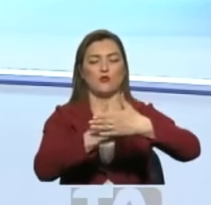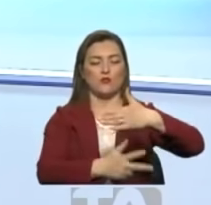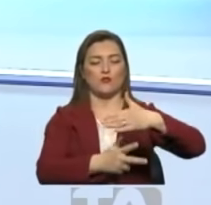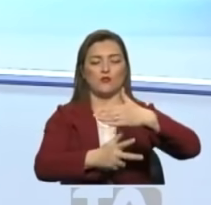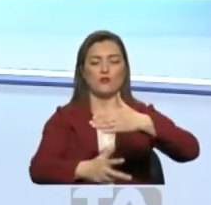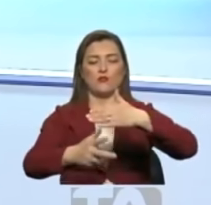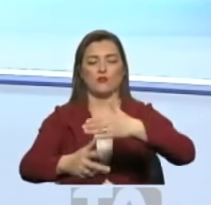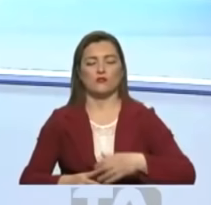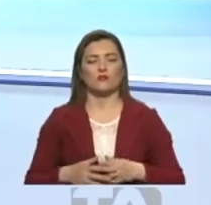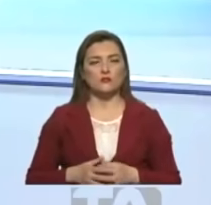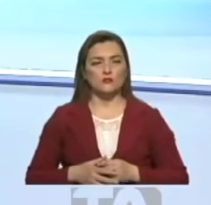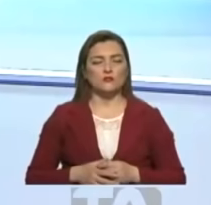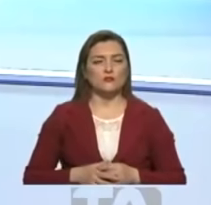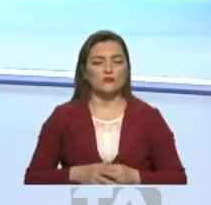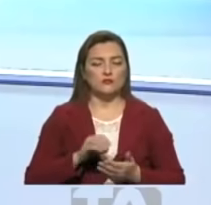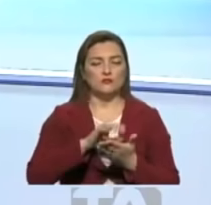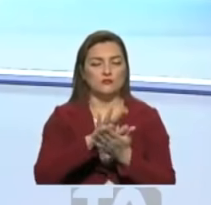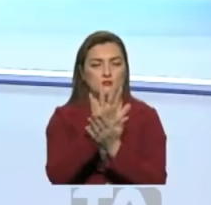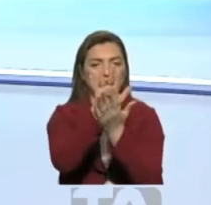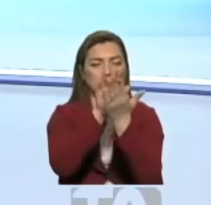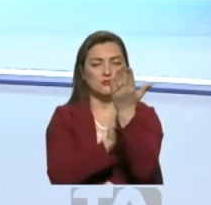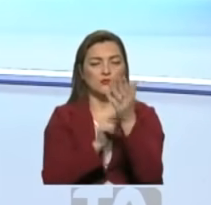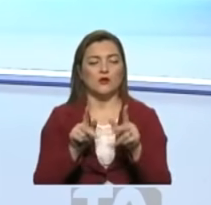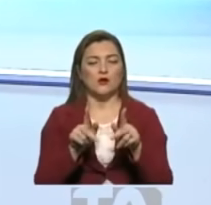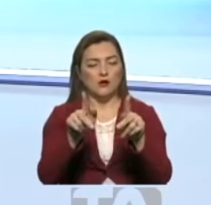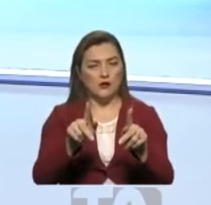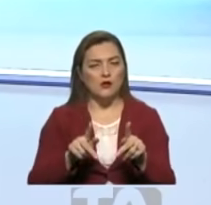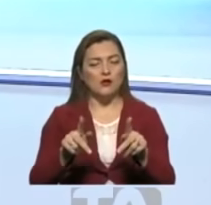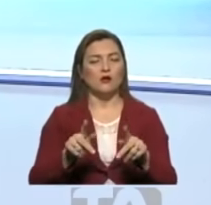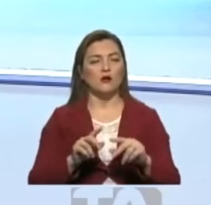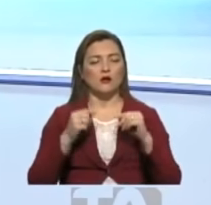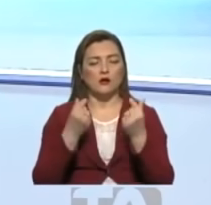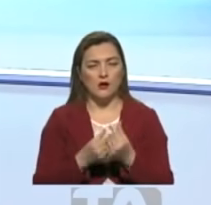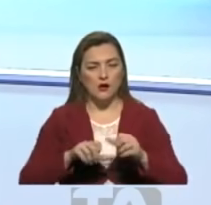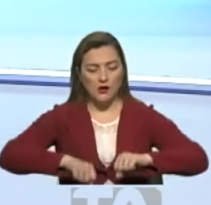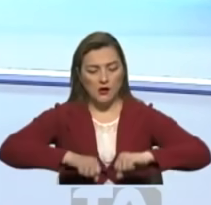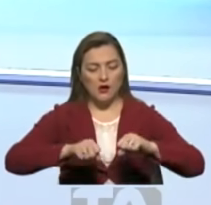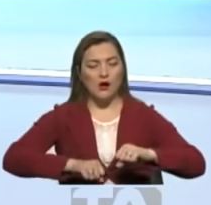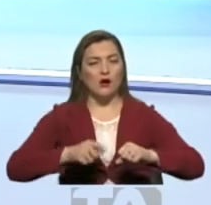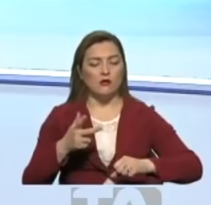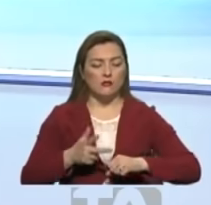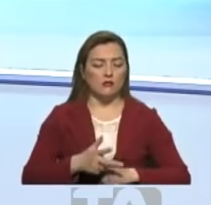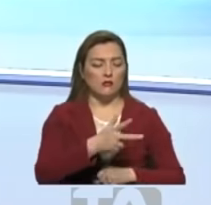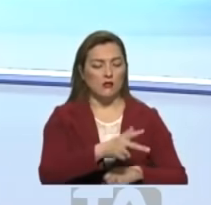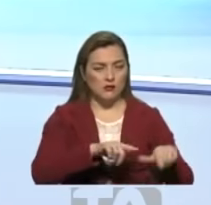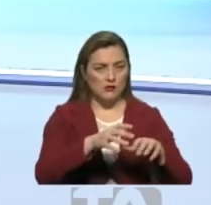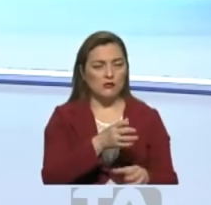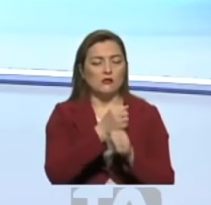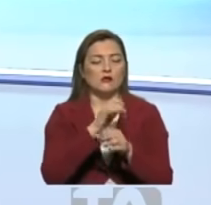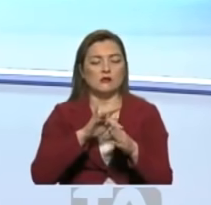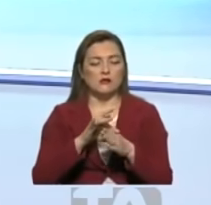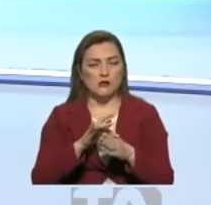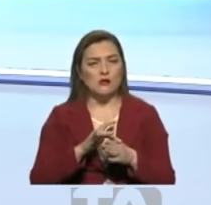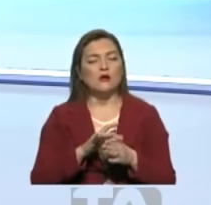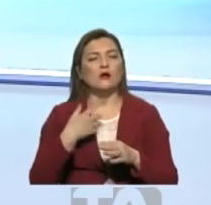sus vehículos, luego de la ejecución de un proyecto que permitirá también a este gremio dejar sus motos en espacios seguros y sin riesgos